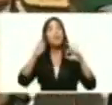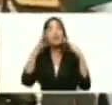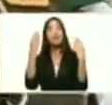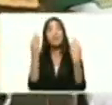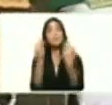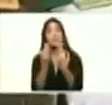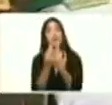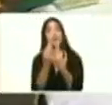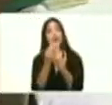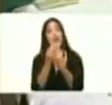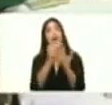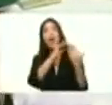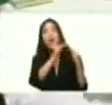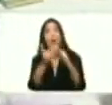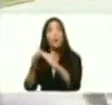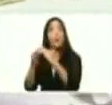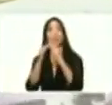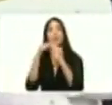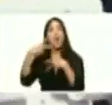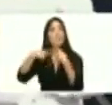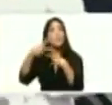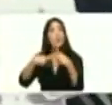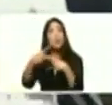la comunidad, a la producción.